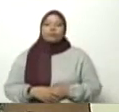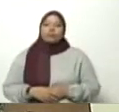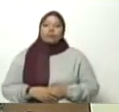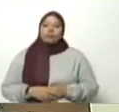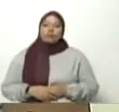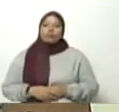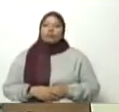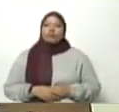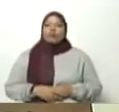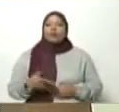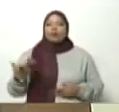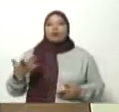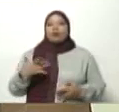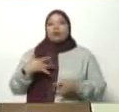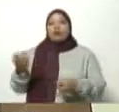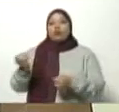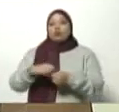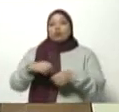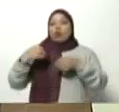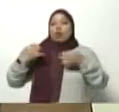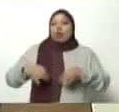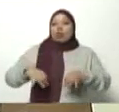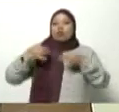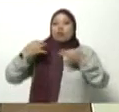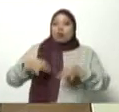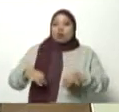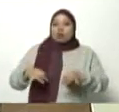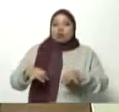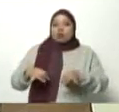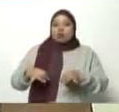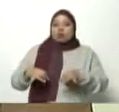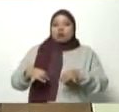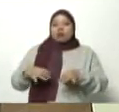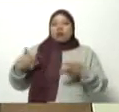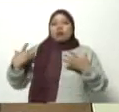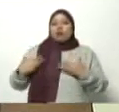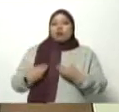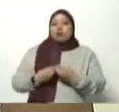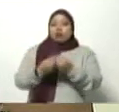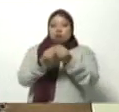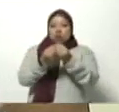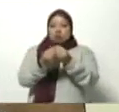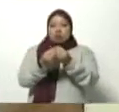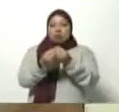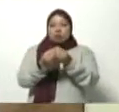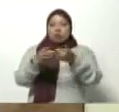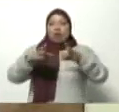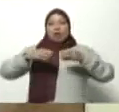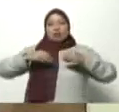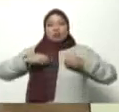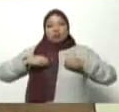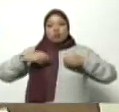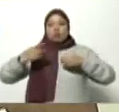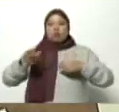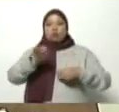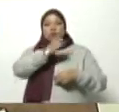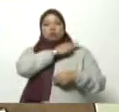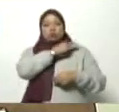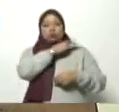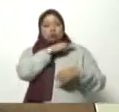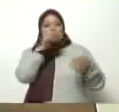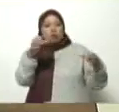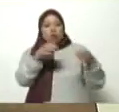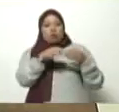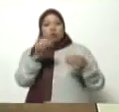Directo, sin intermediarios de ninguna naturaleza. Y esos compañeros, bueno, asumen la dirección de este partido.